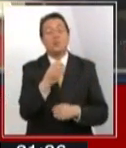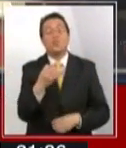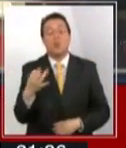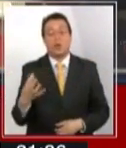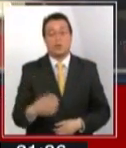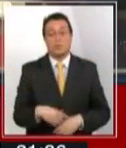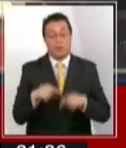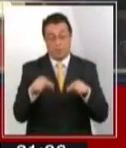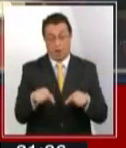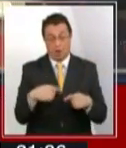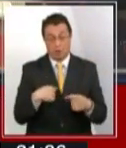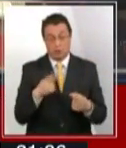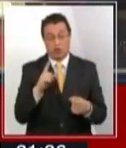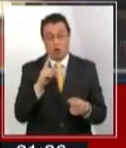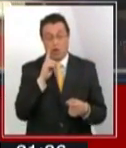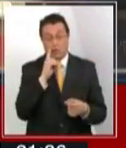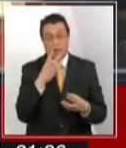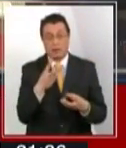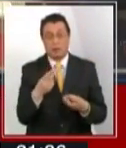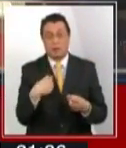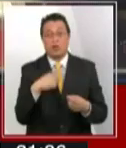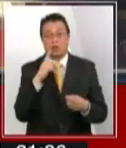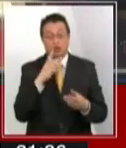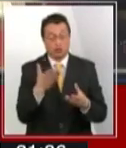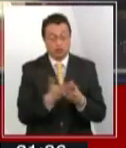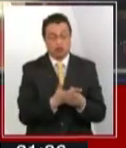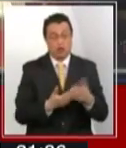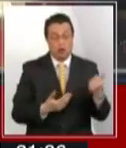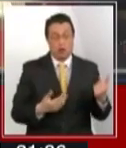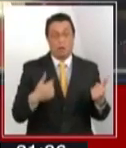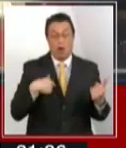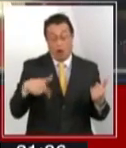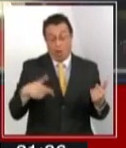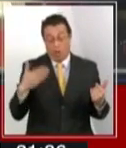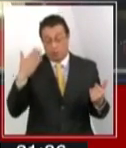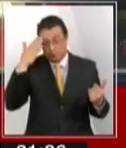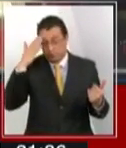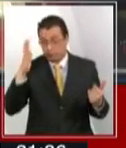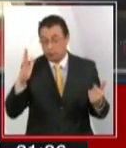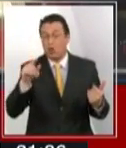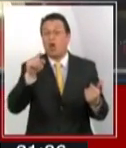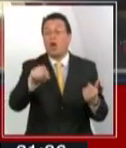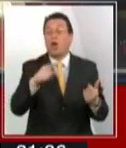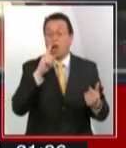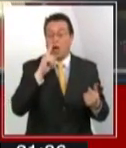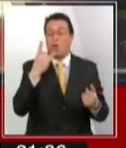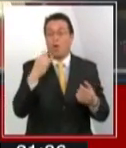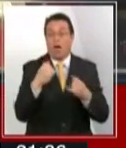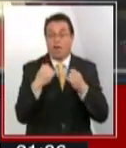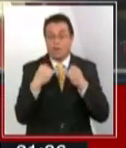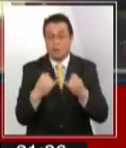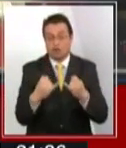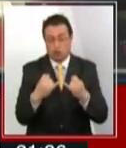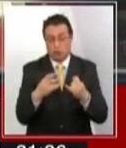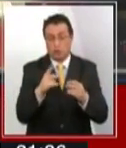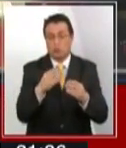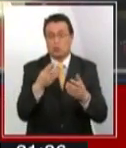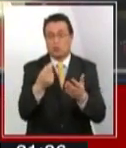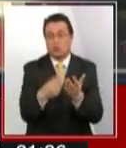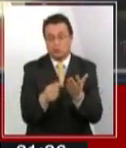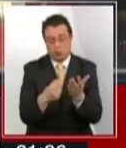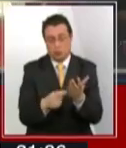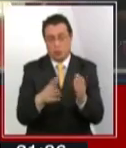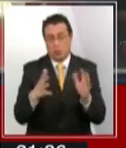este minuto no tengo esa información, la debo haber tenido en ese minuto y hicimos una información estadística, recuerdo, como